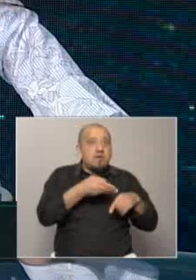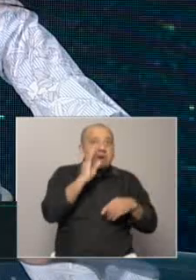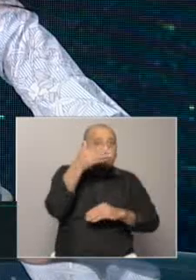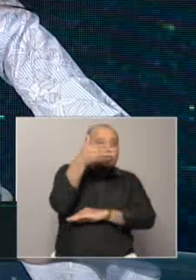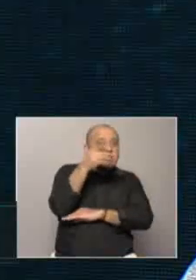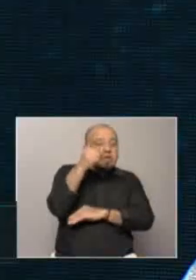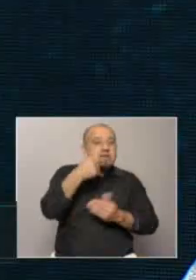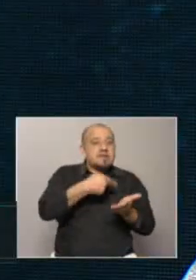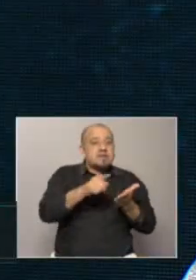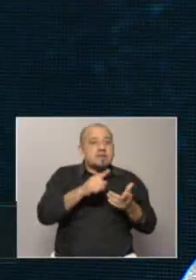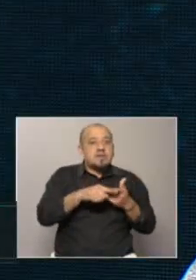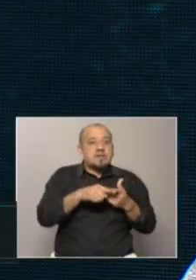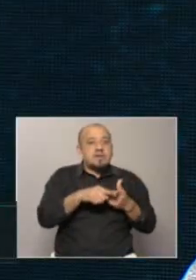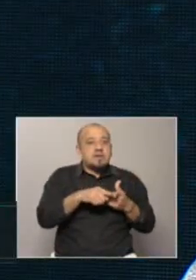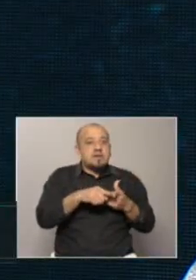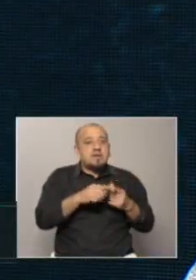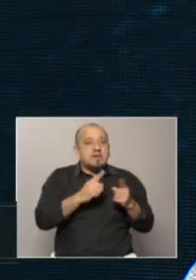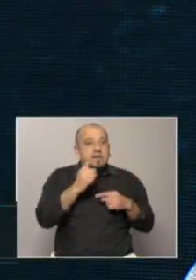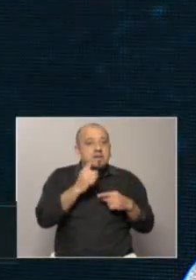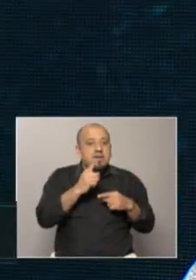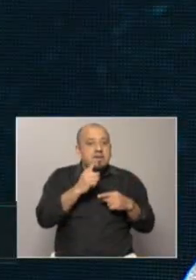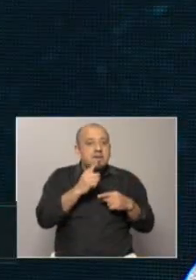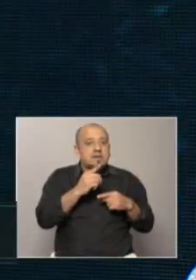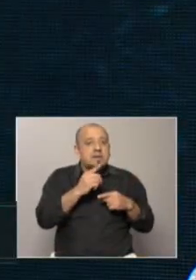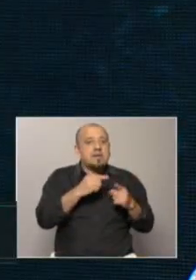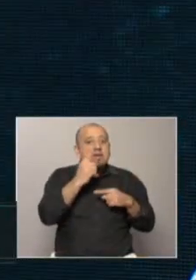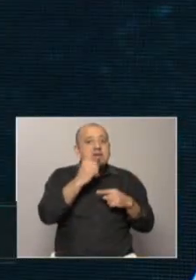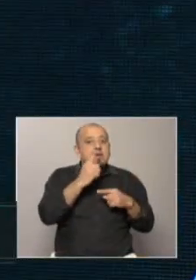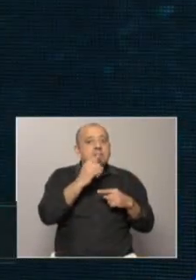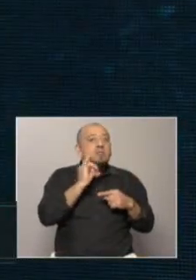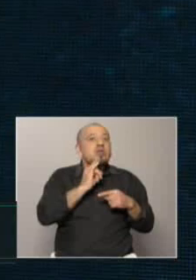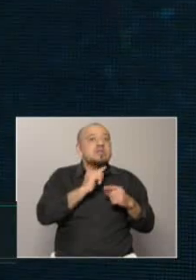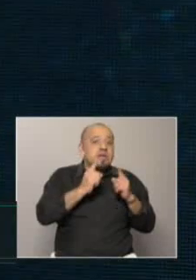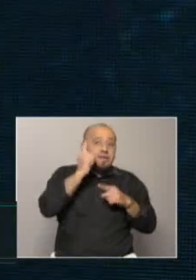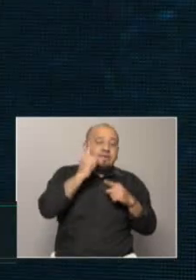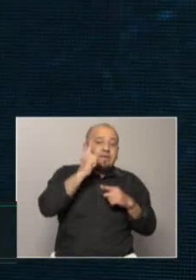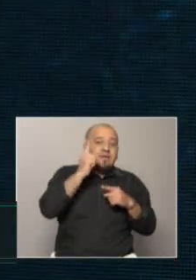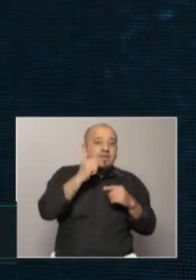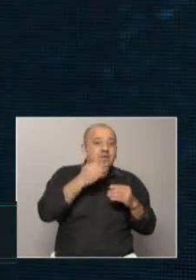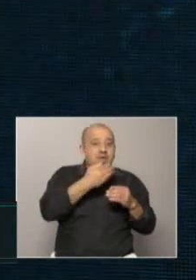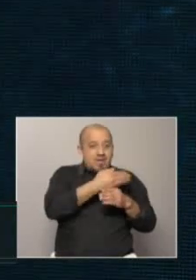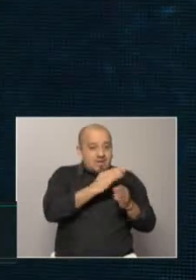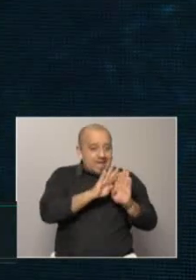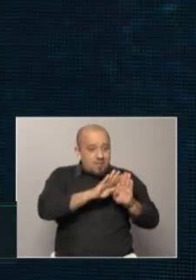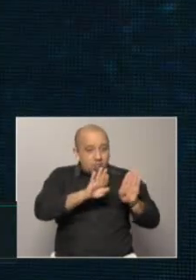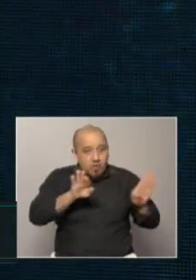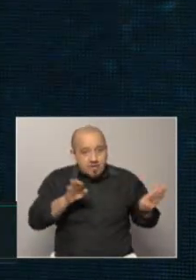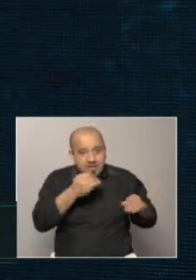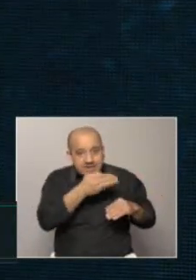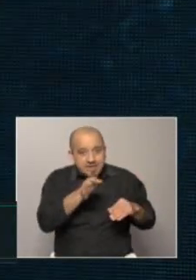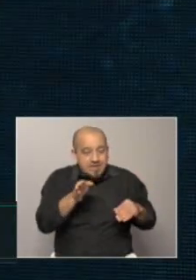en el hotel céntrico. Cuando llego, me dice la recepcionista, mirá que Pity los está esperando, está tomando la leche arriba. Cuando abre la puerta del